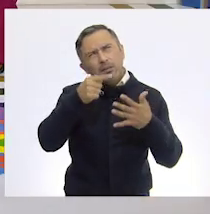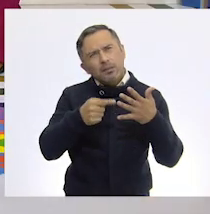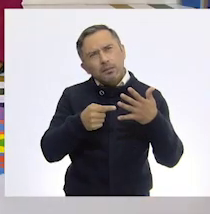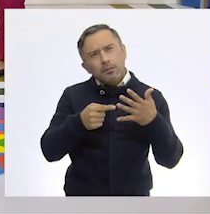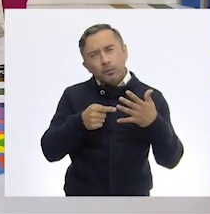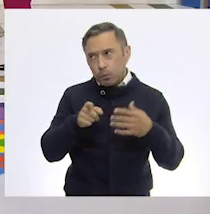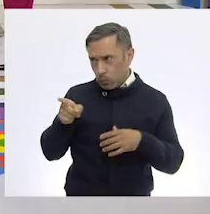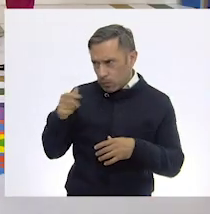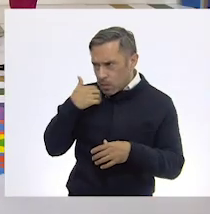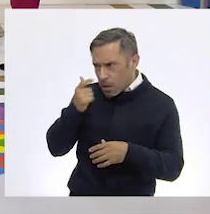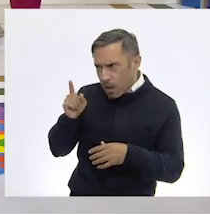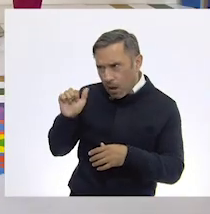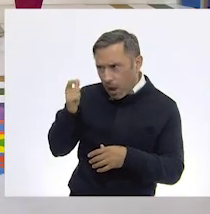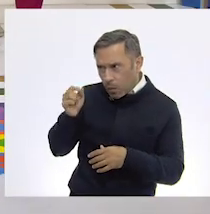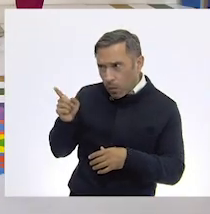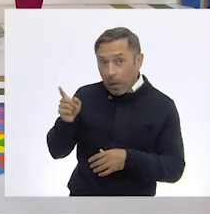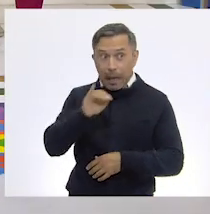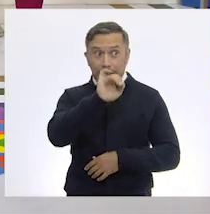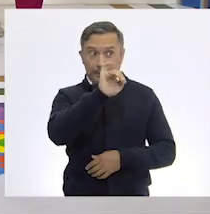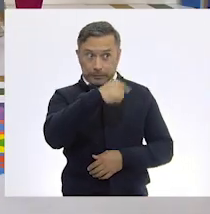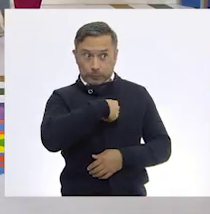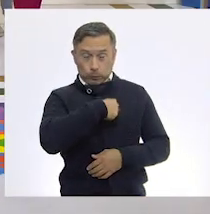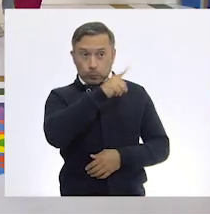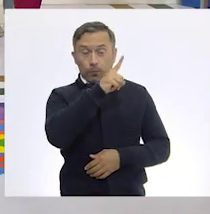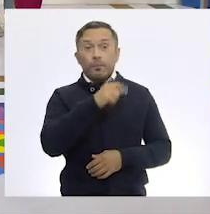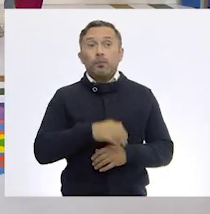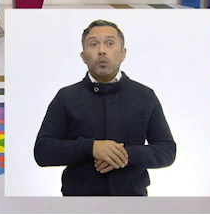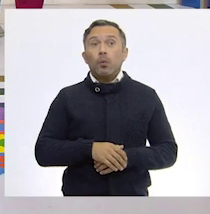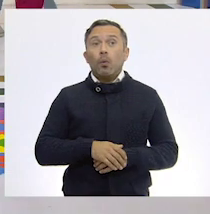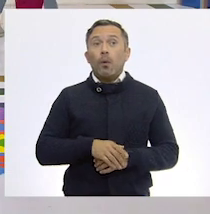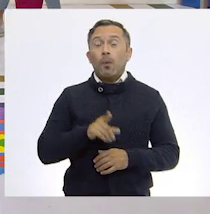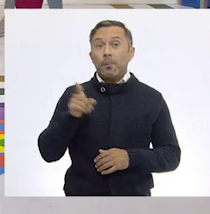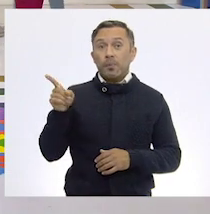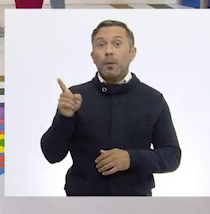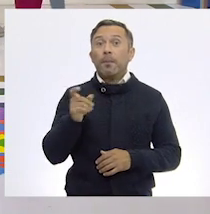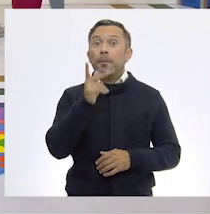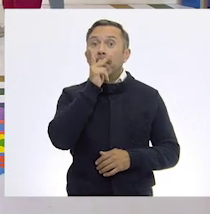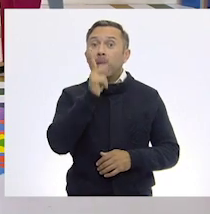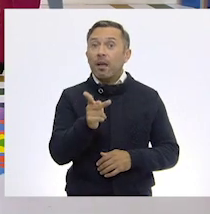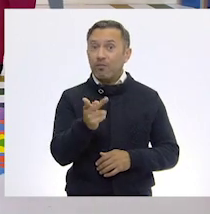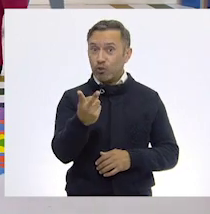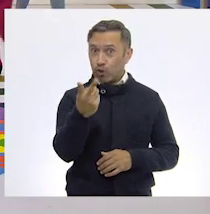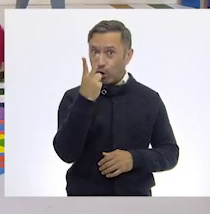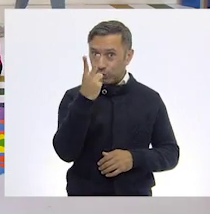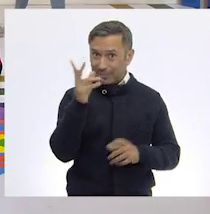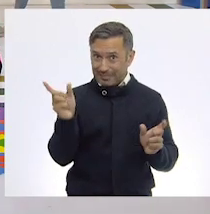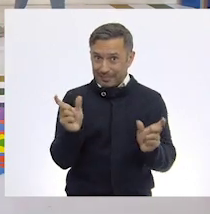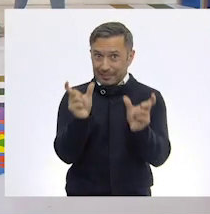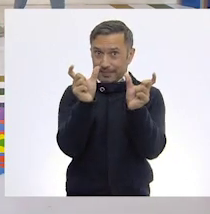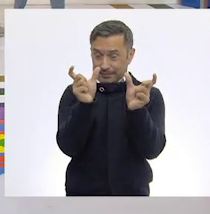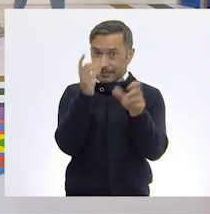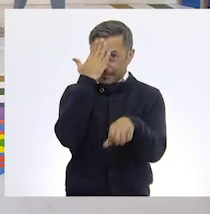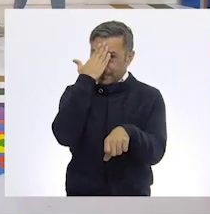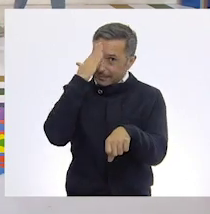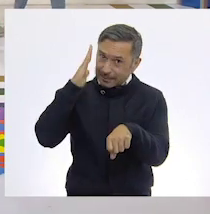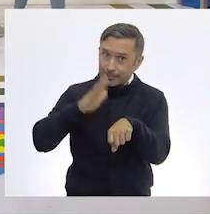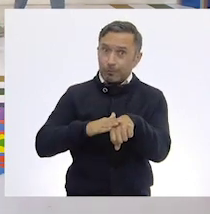Quiero que se nos queden muy grabadas estas dos palabras que